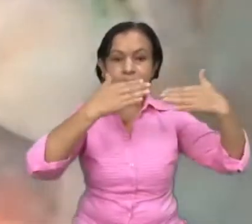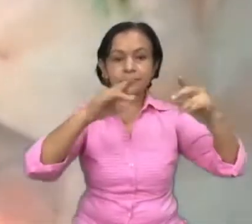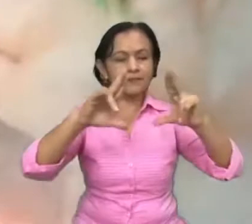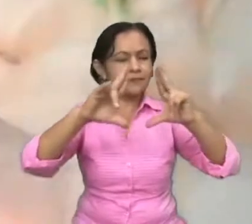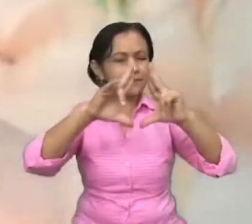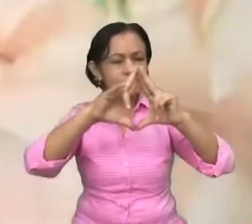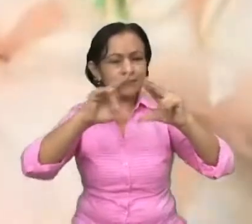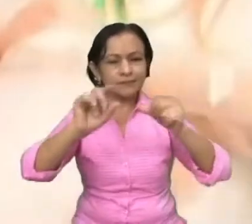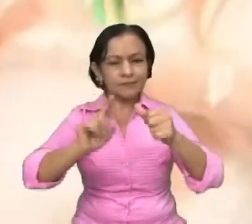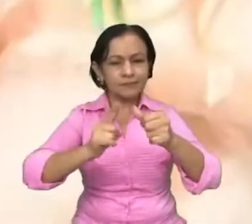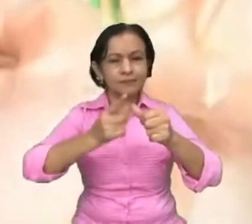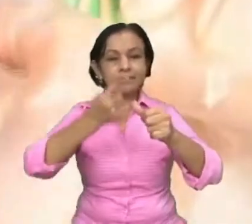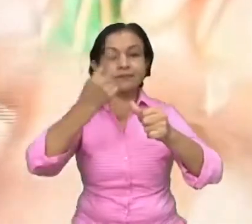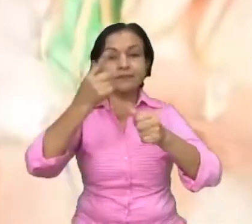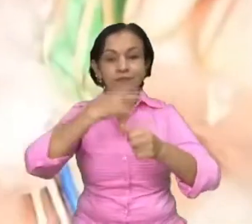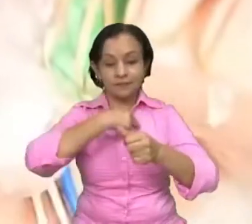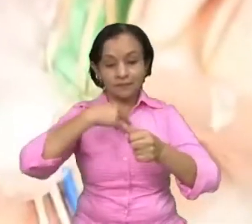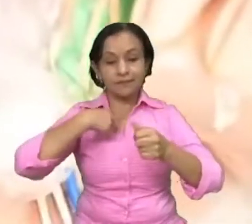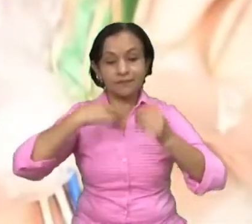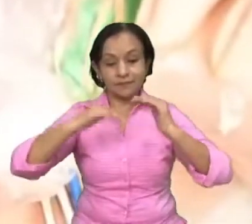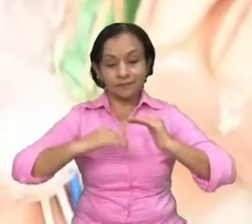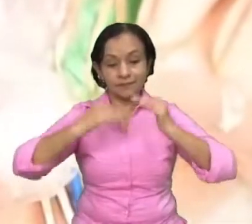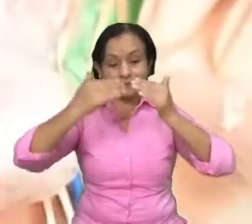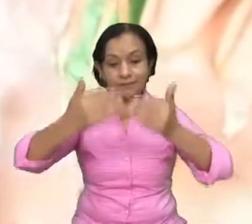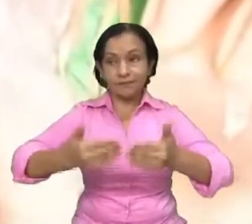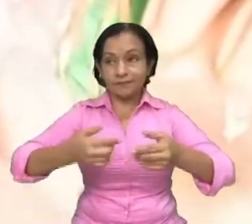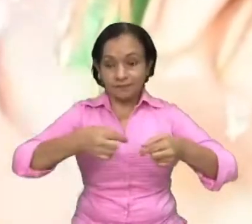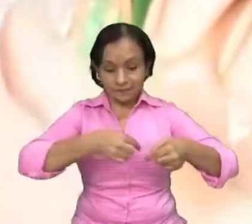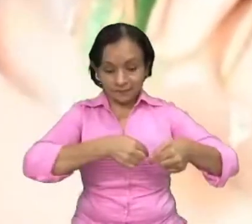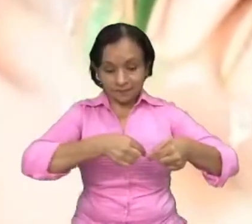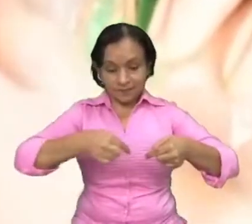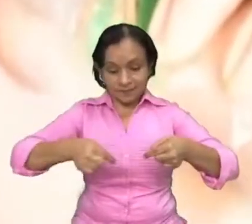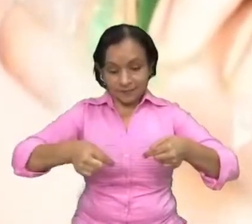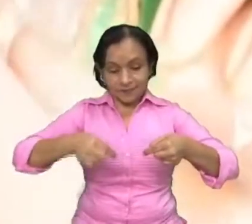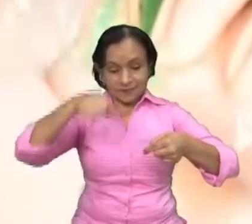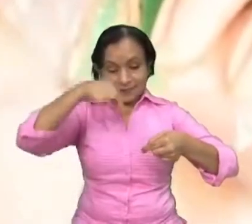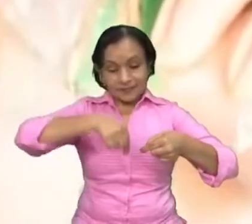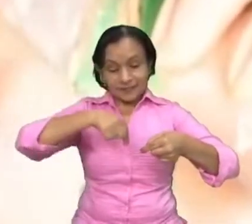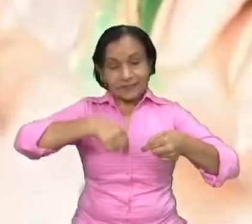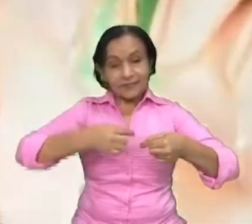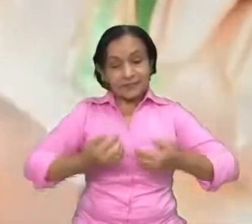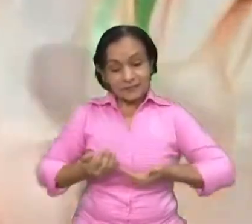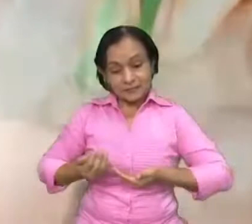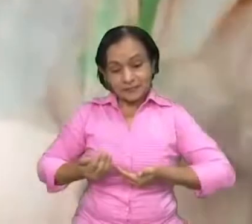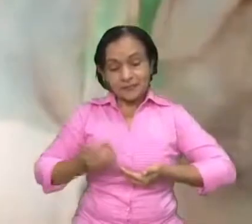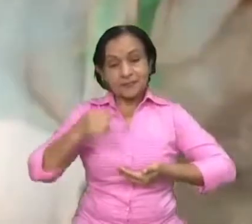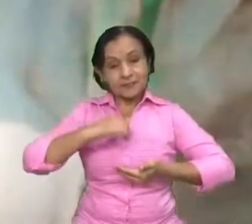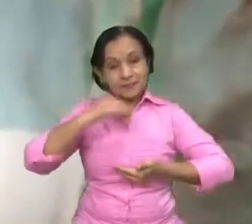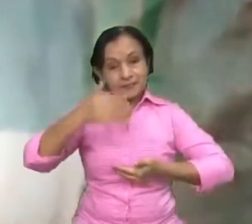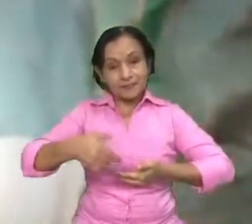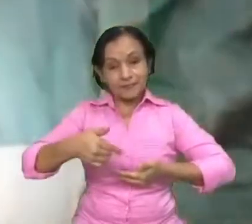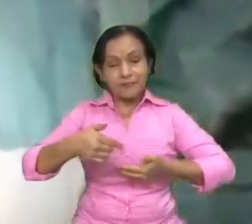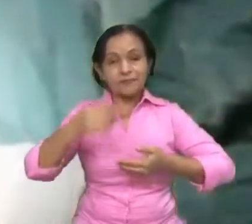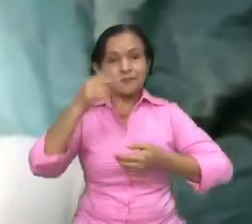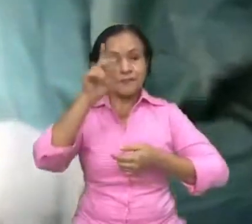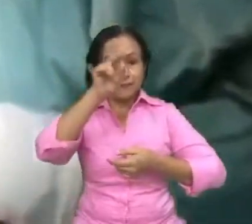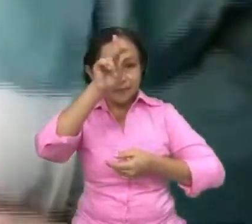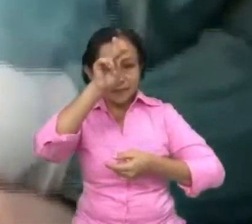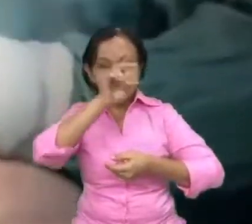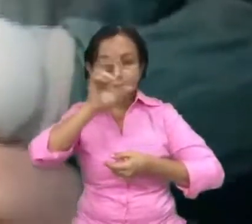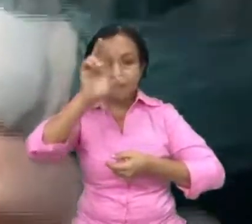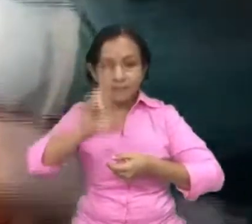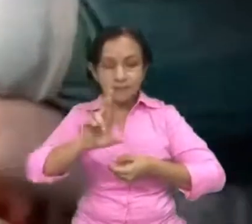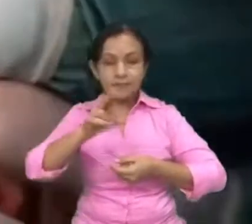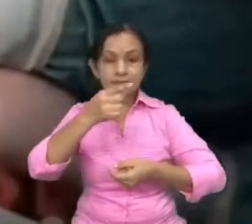que está a la vanguardia en este tipo de procedimientos quirúrgicos. Ya hemos tenido las solicitudes de países como Perú, como Costa Rica